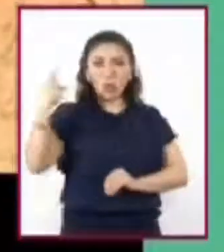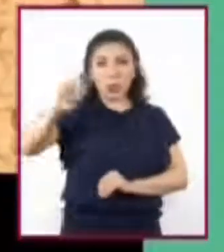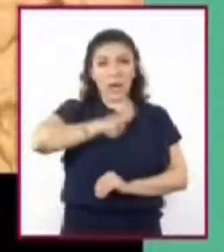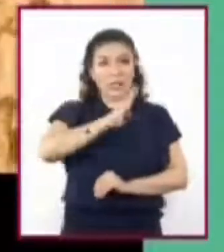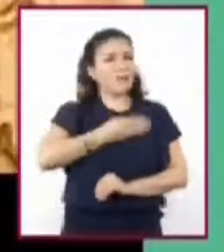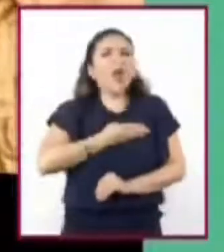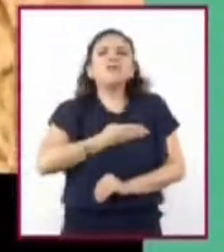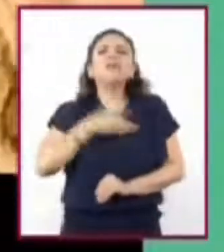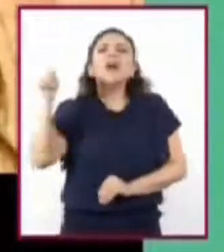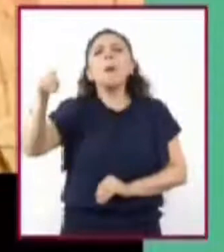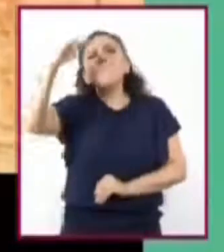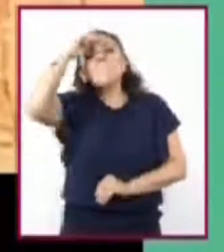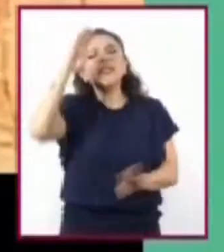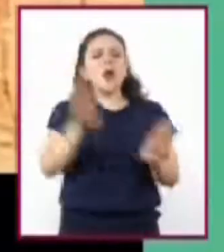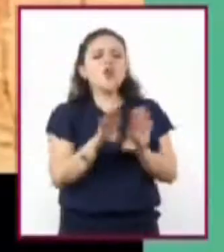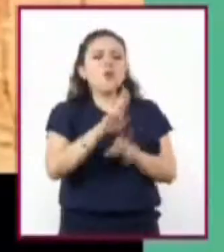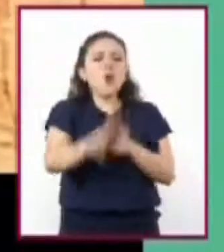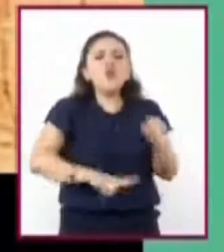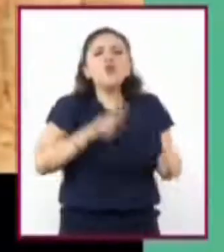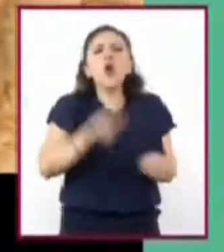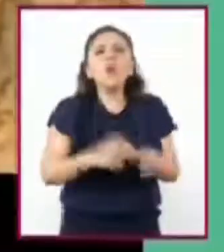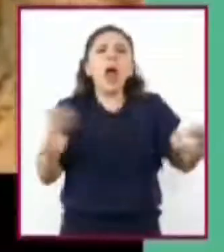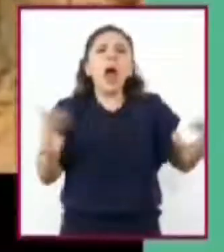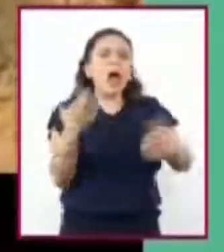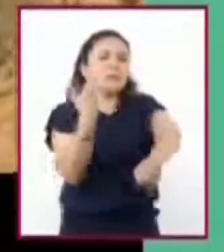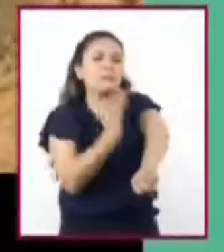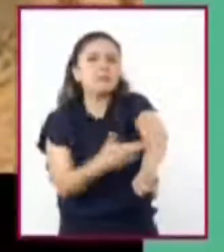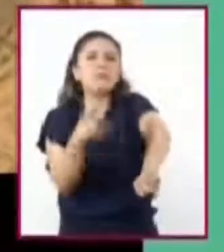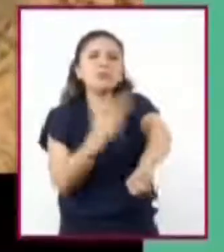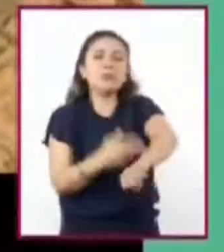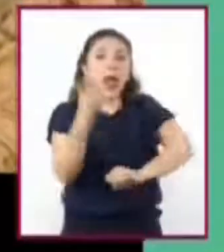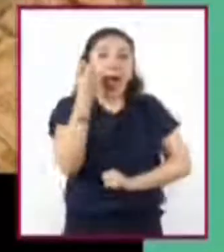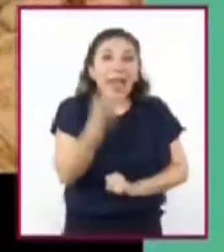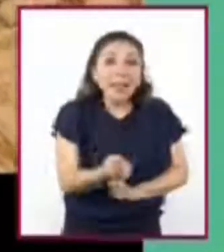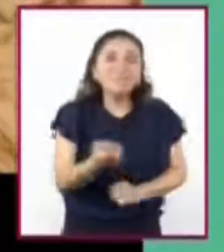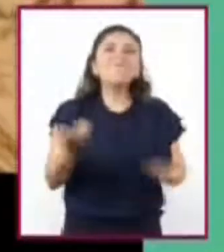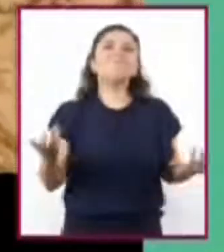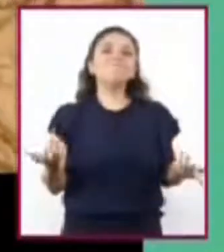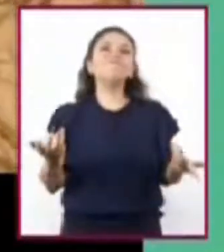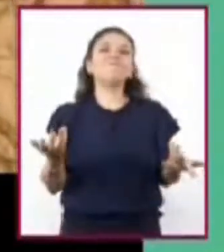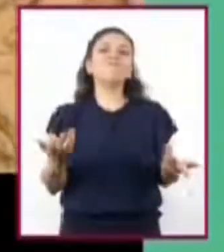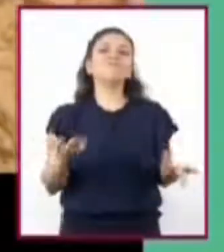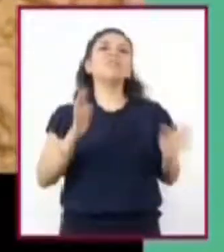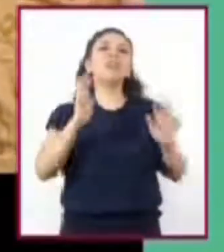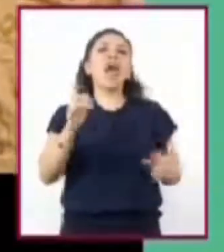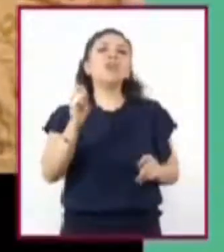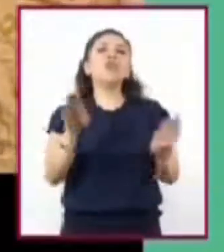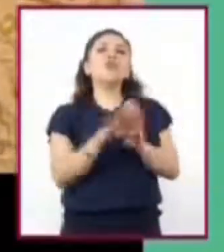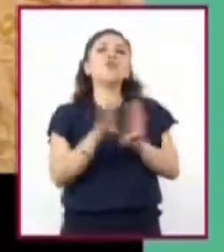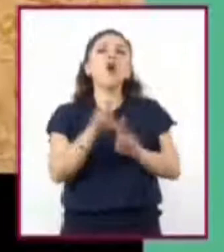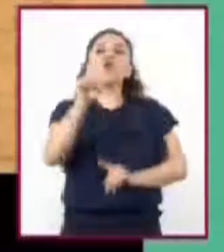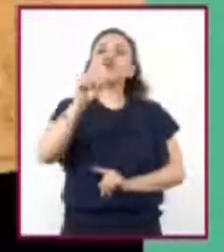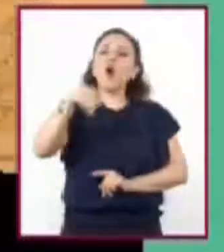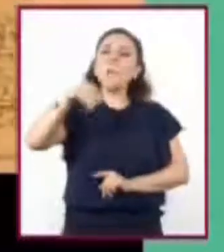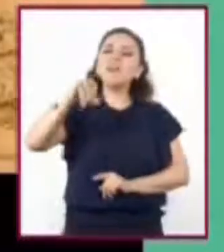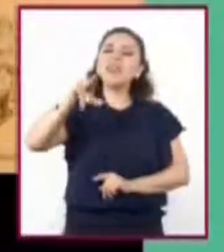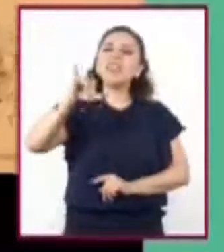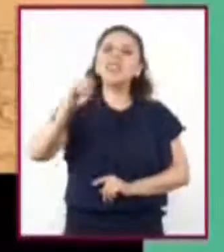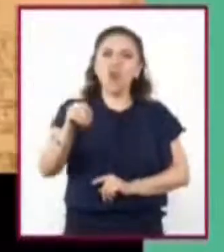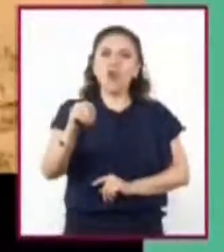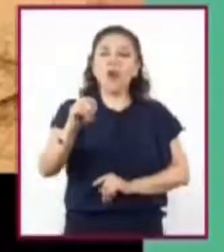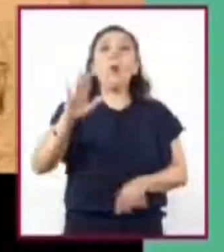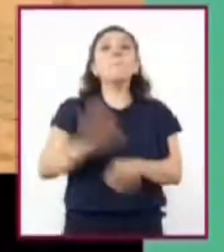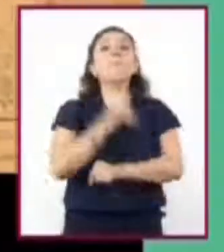manera normal de proceder y de esta manera se habla de dominio indirecto, porque